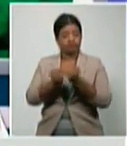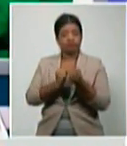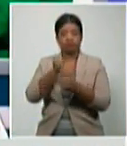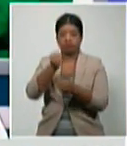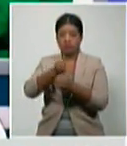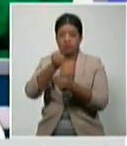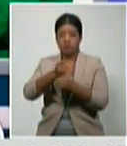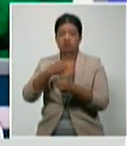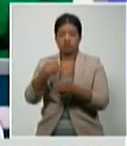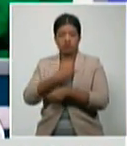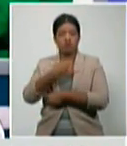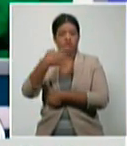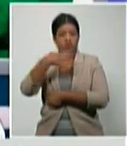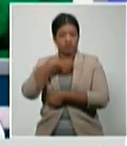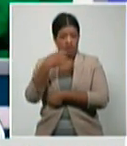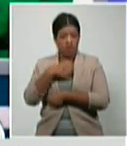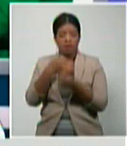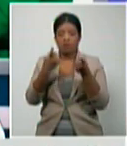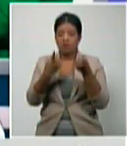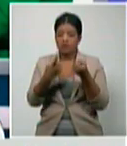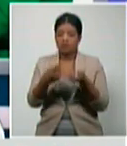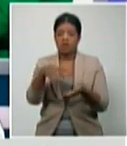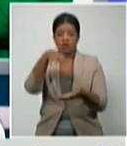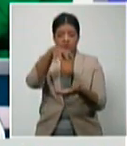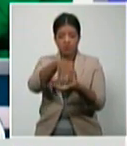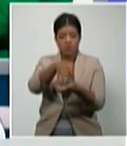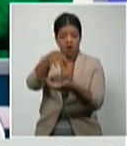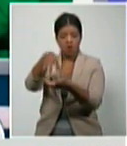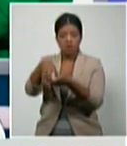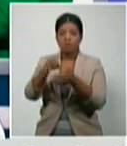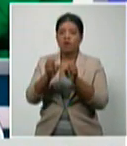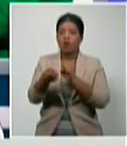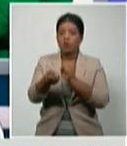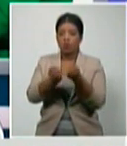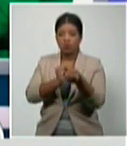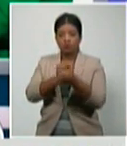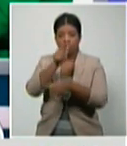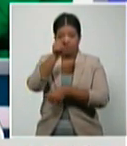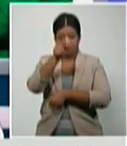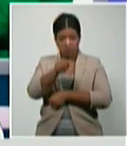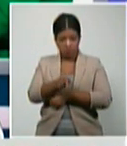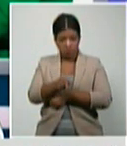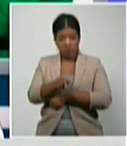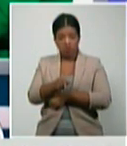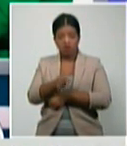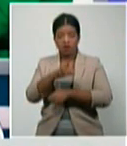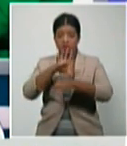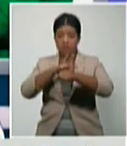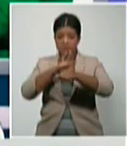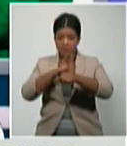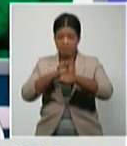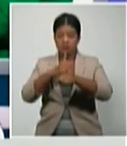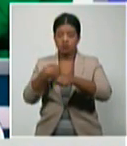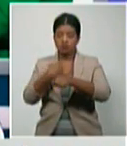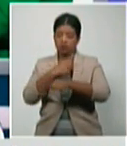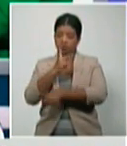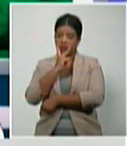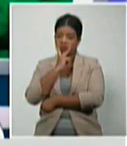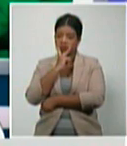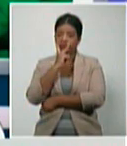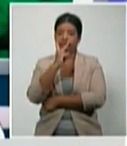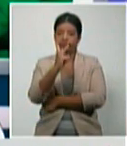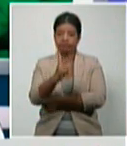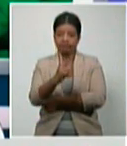las capacidades necesarias para que no quede un solo paciente confirmado en nuestro país que no tenga